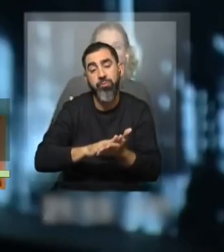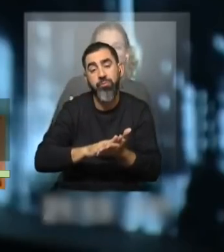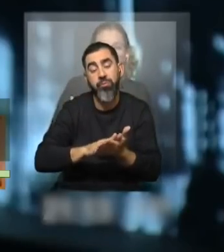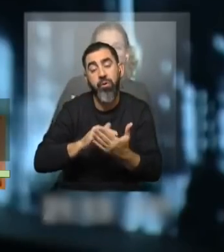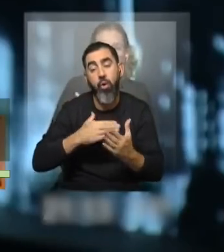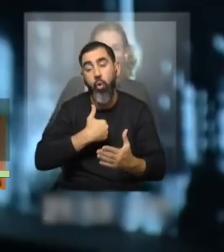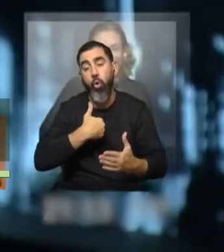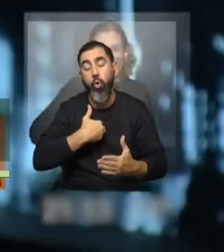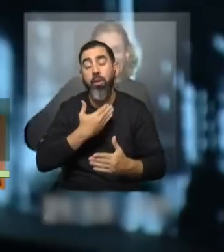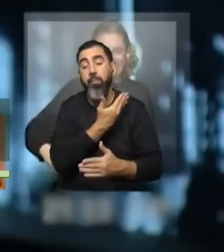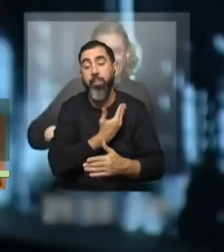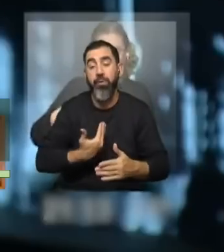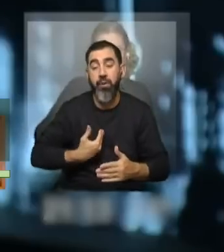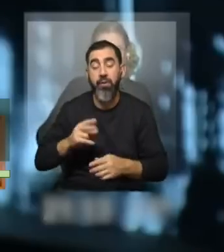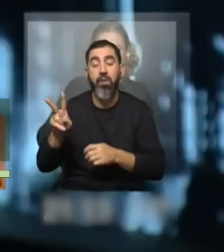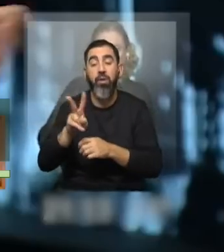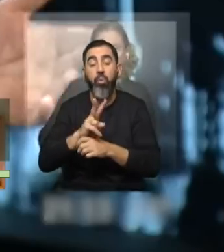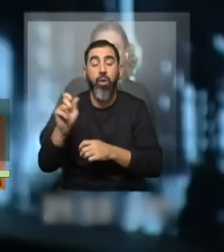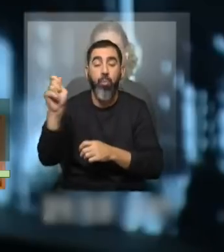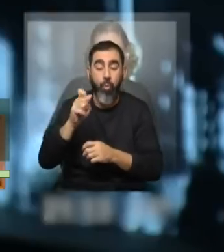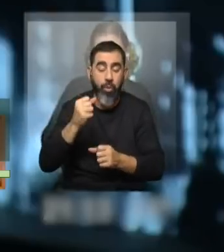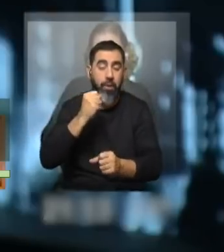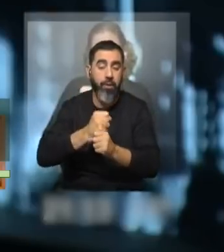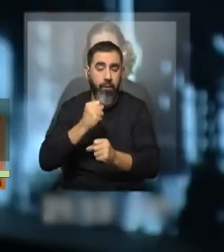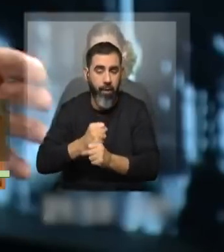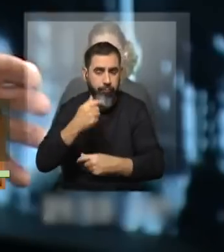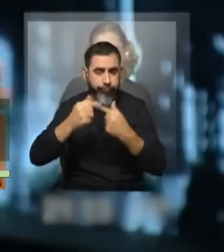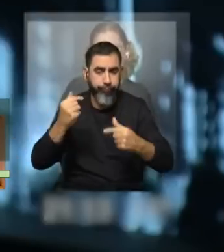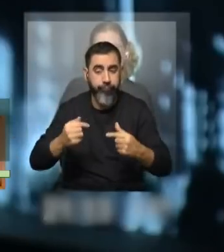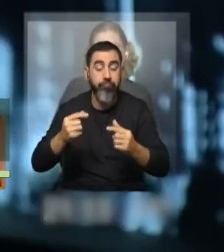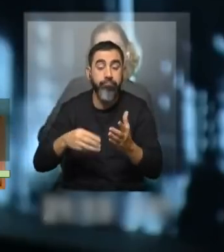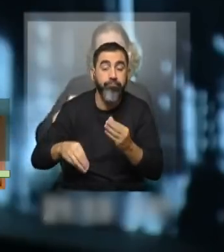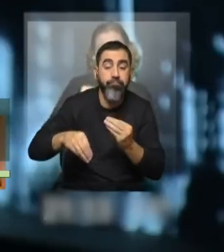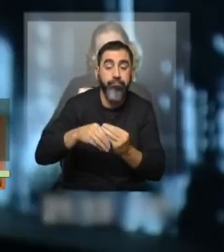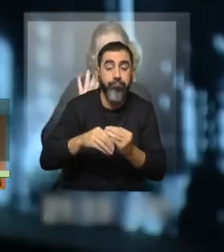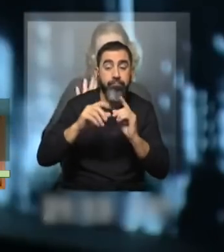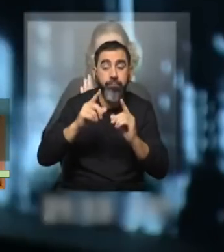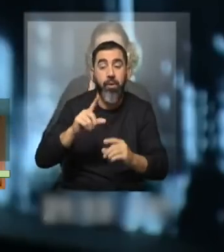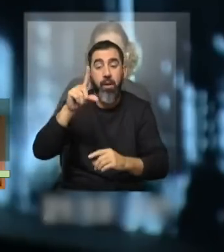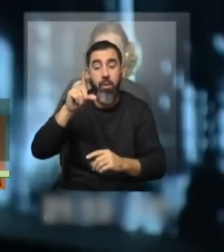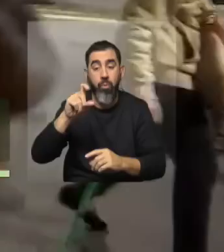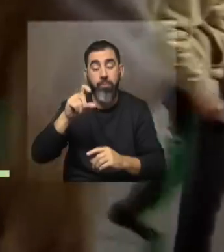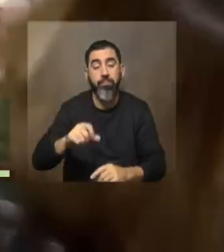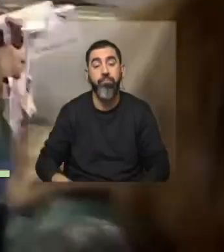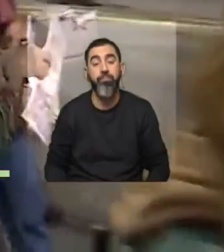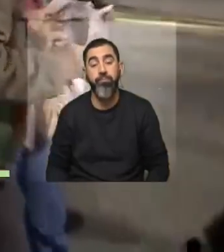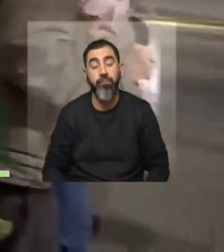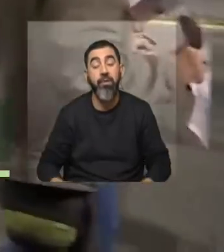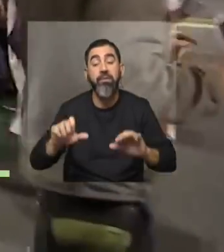desempeño del presidente y del gobierno en seguridad pública, empleo, esto, lo otro, y se agregó esta vez del agua. Y ahí nos da